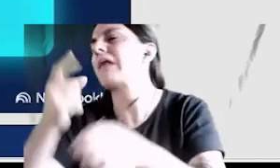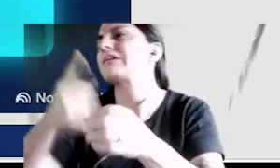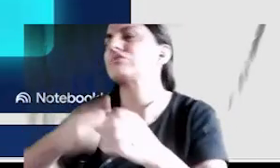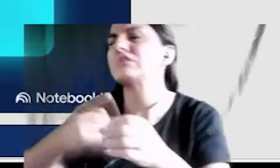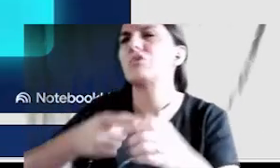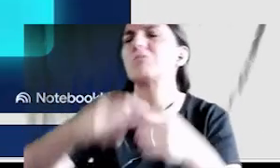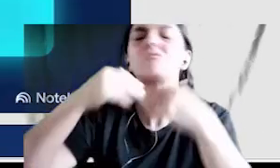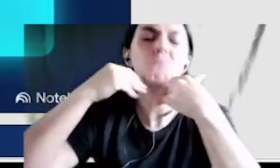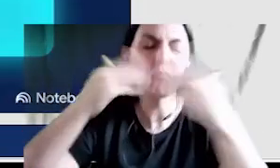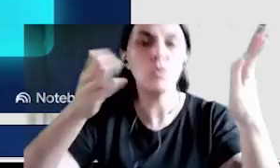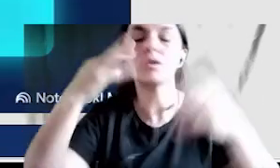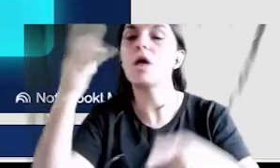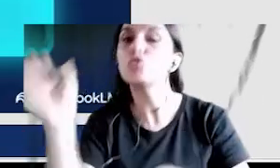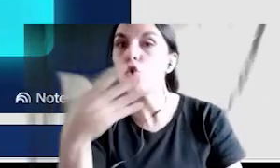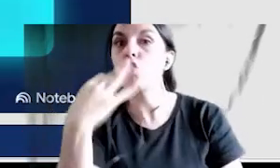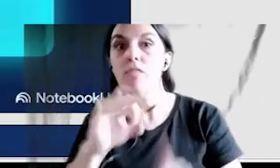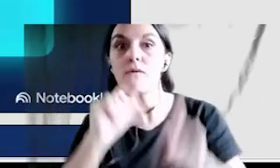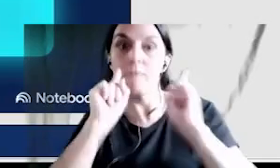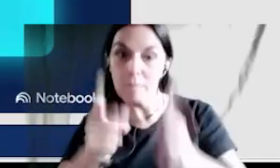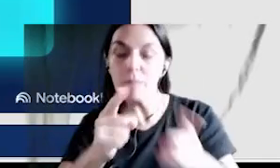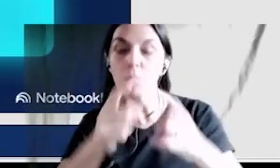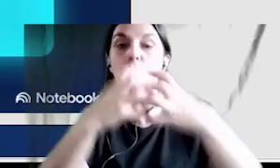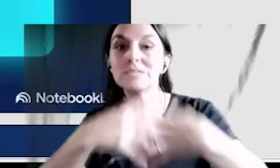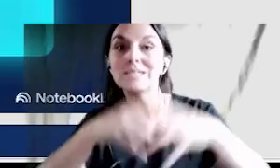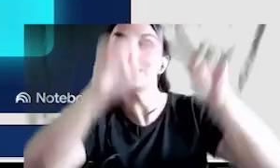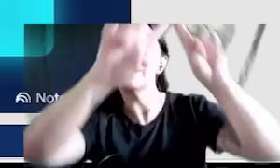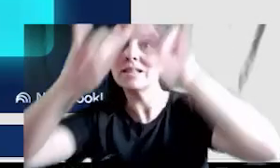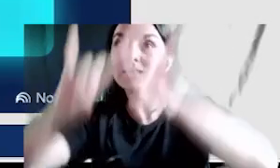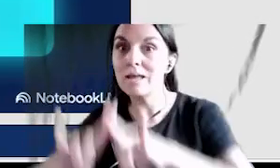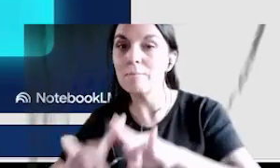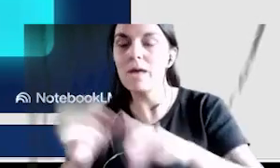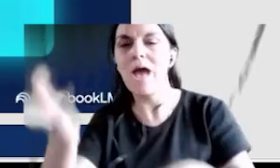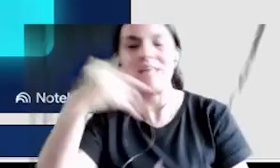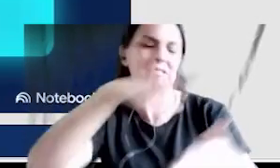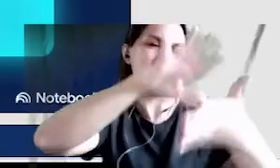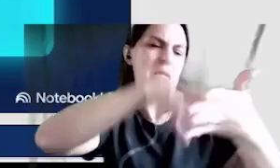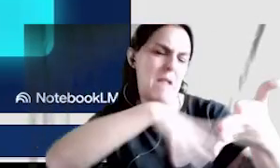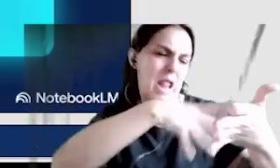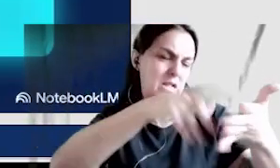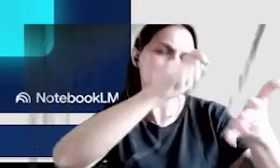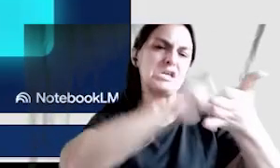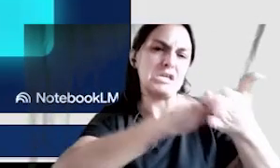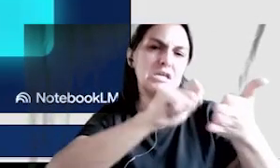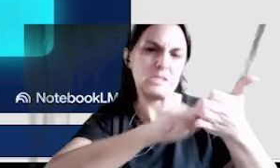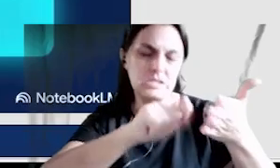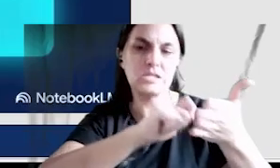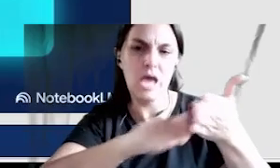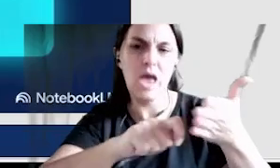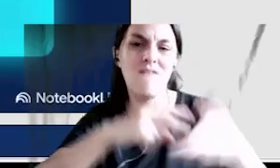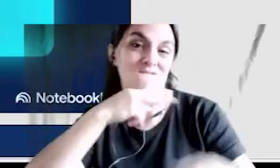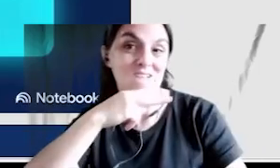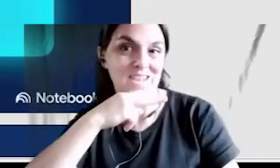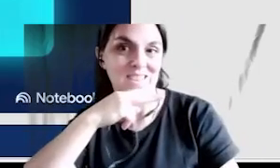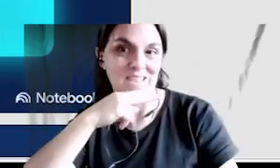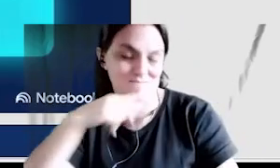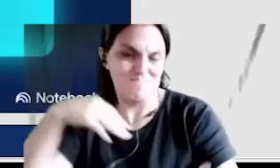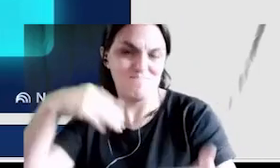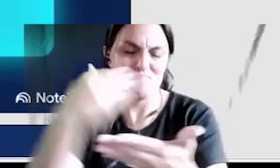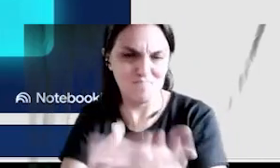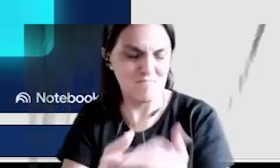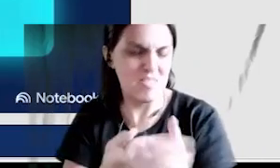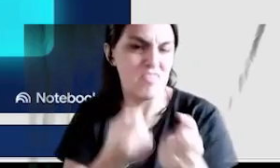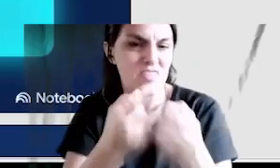multinacional, tienen que utilizar este sistema. Antes se hacía una planillita, S572 era una planillita verde que se presentaba al